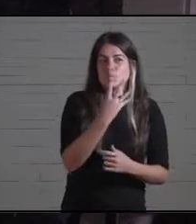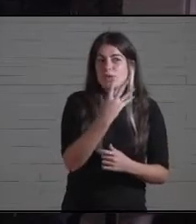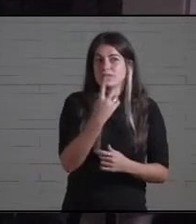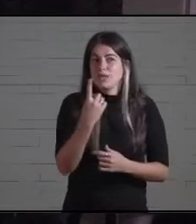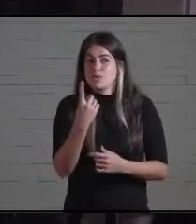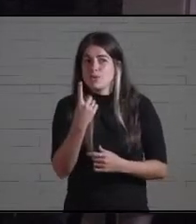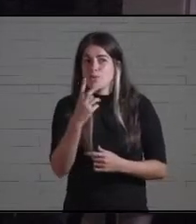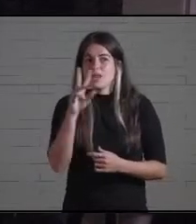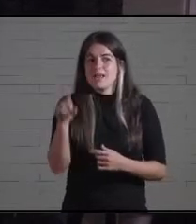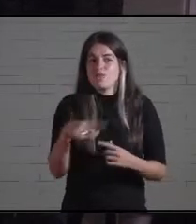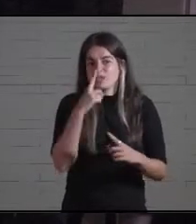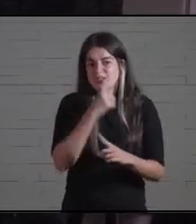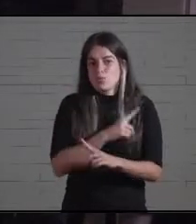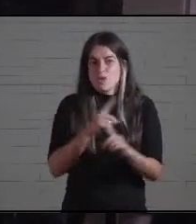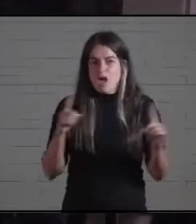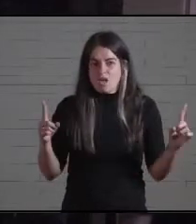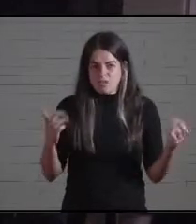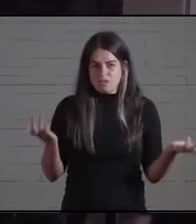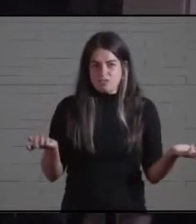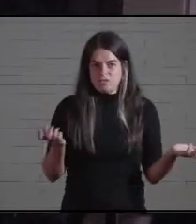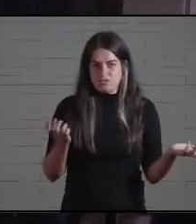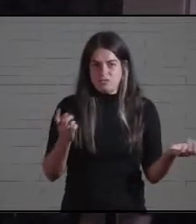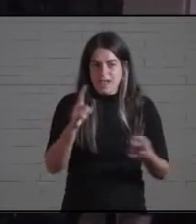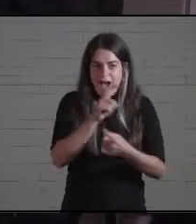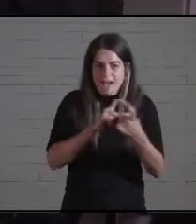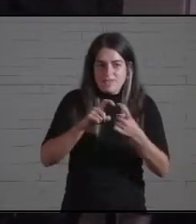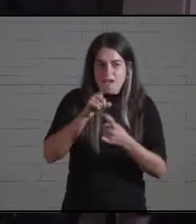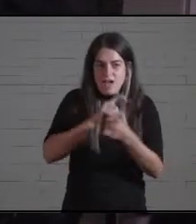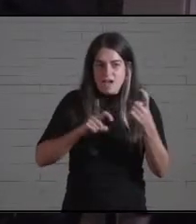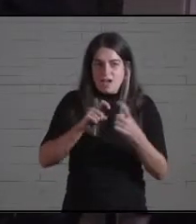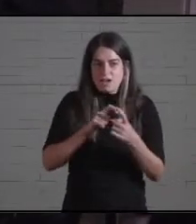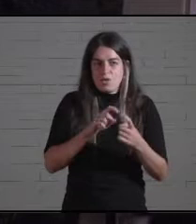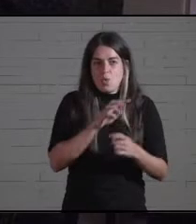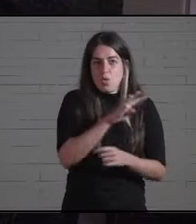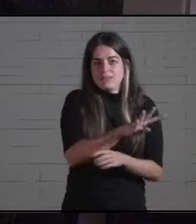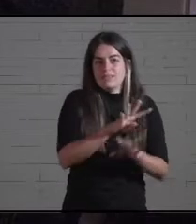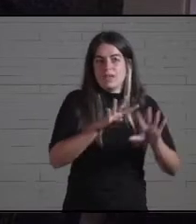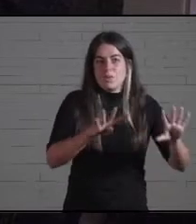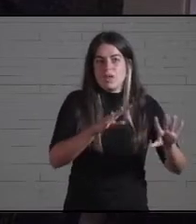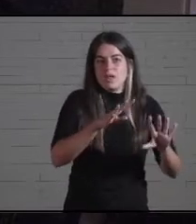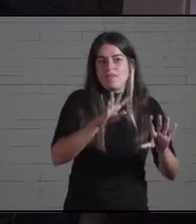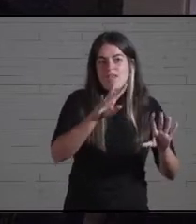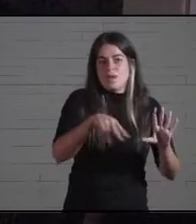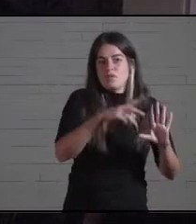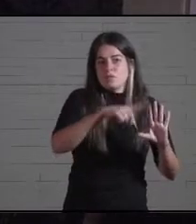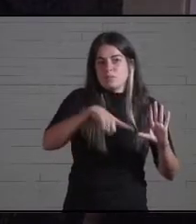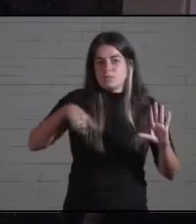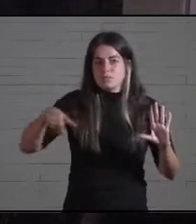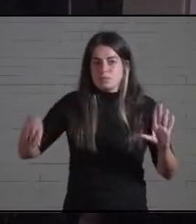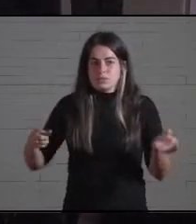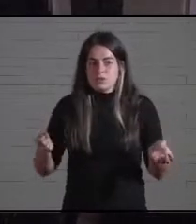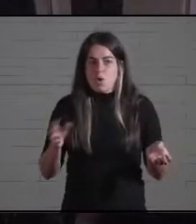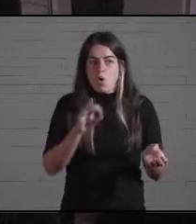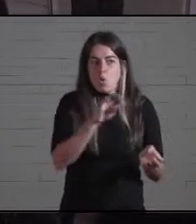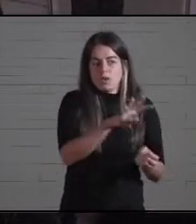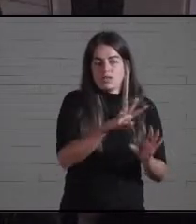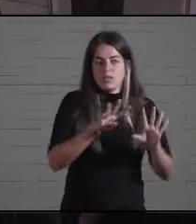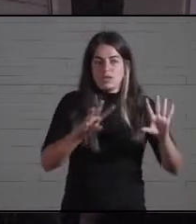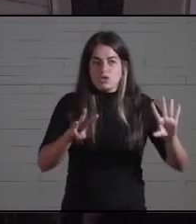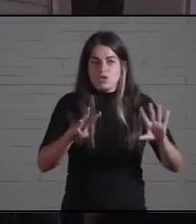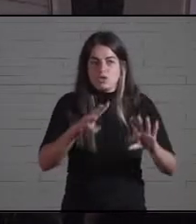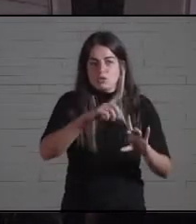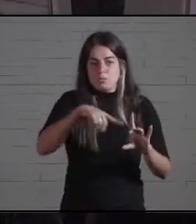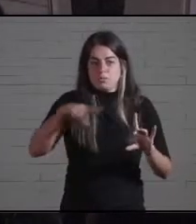euros al año. 49 euros al mes y 28 euros al mes para la